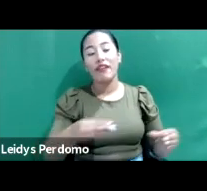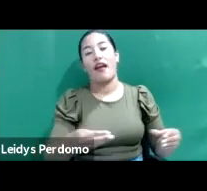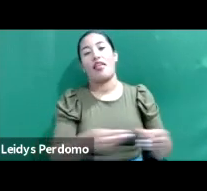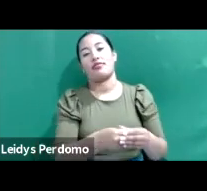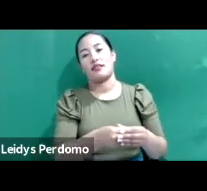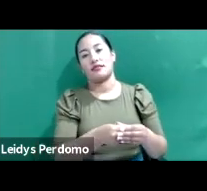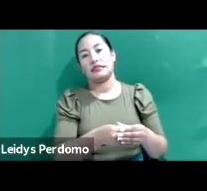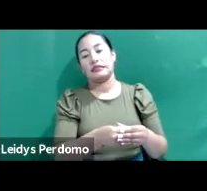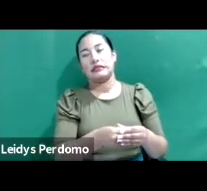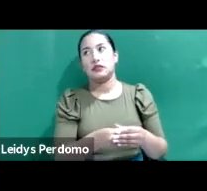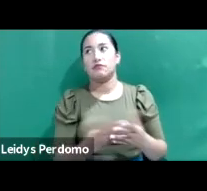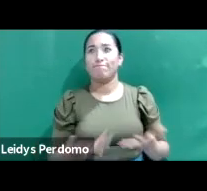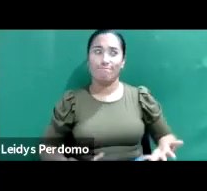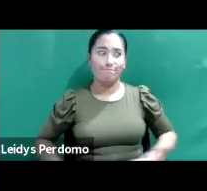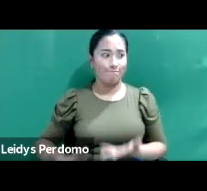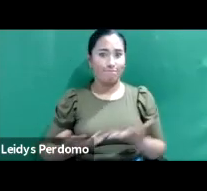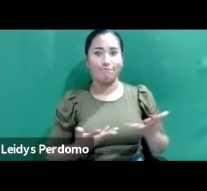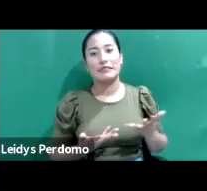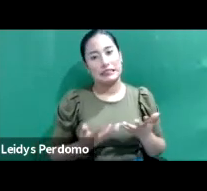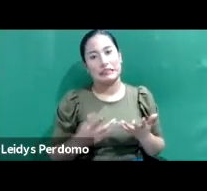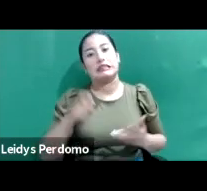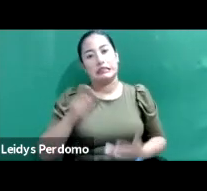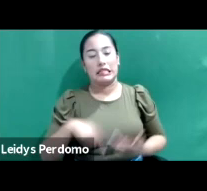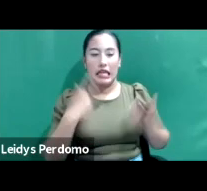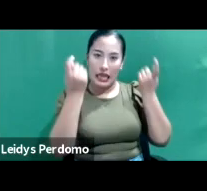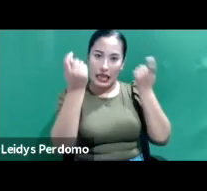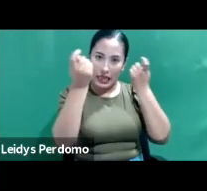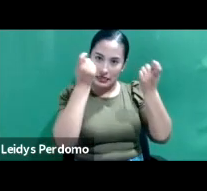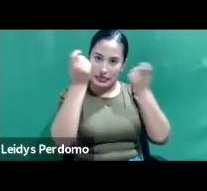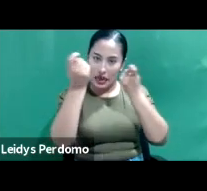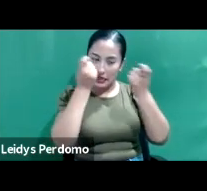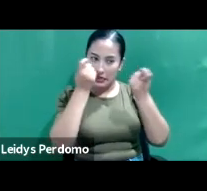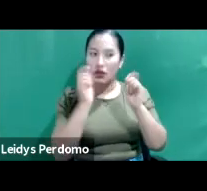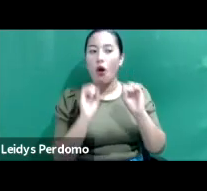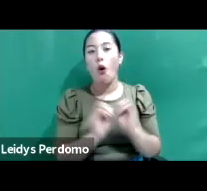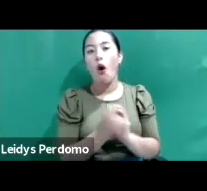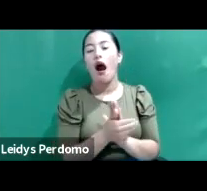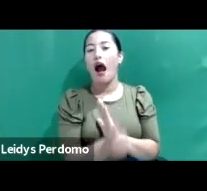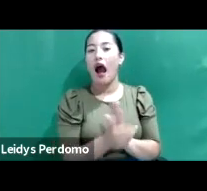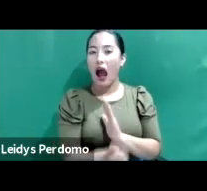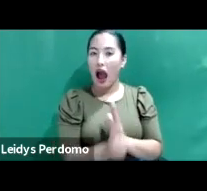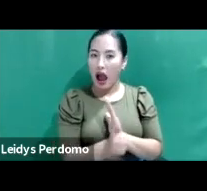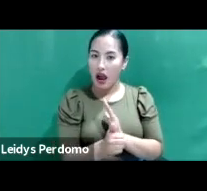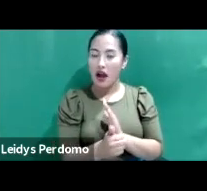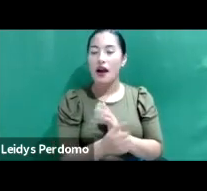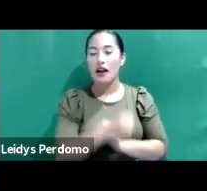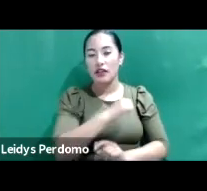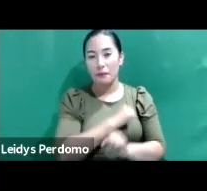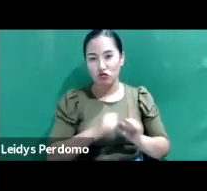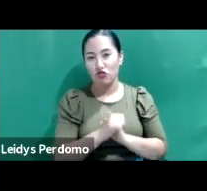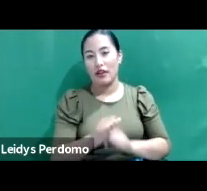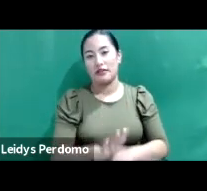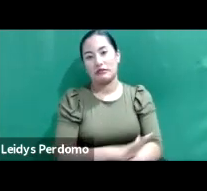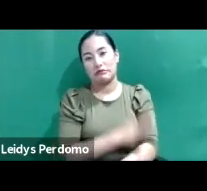adolescente y que demanda claramente estrategias o habilidades de tipo socioemocional. Entonces, por